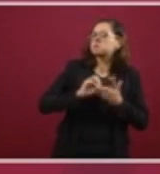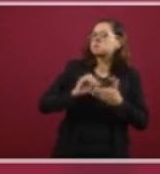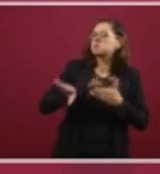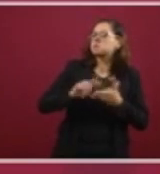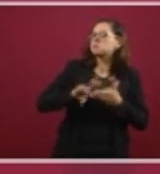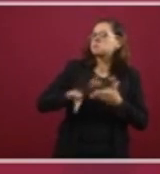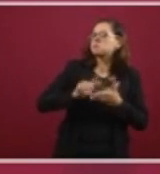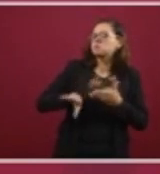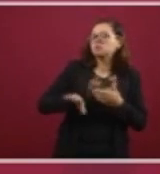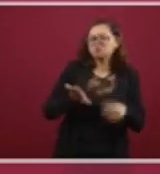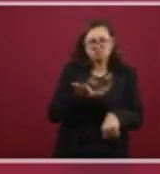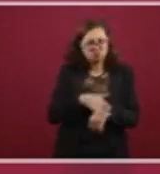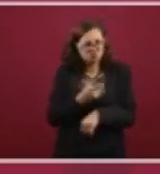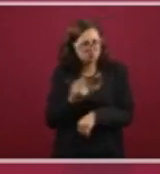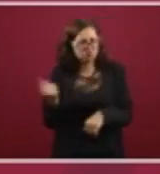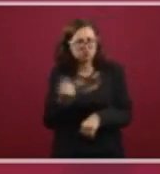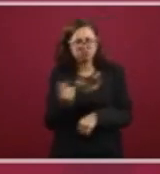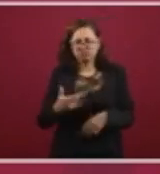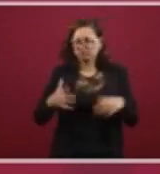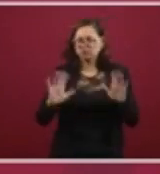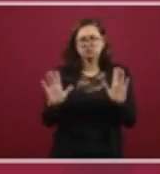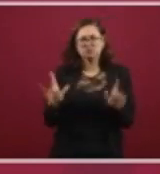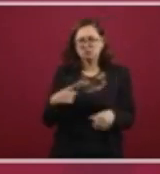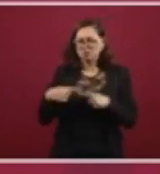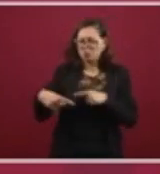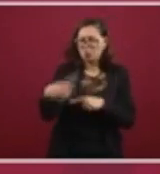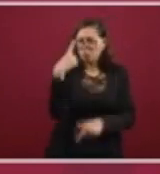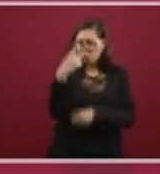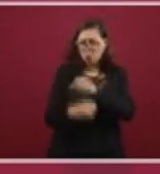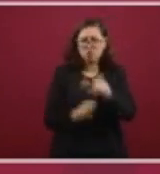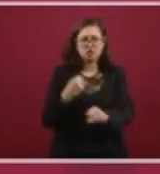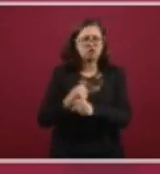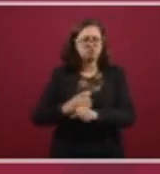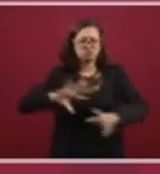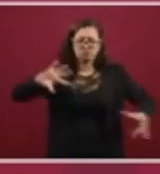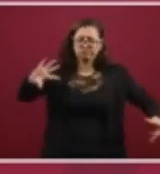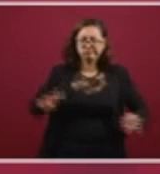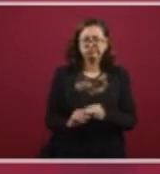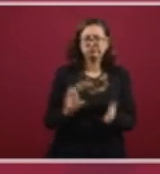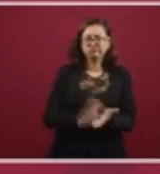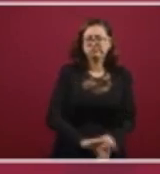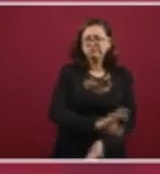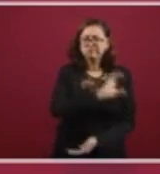ya es todo el año una sola entrega. Y